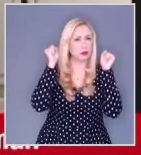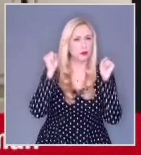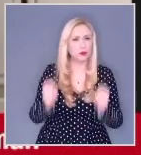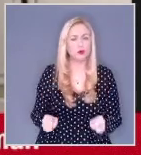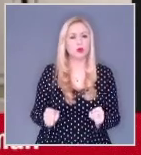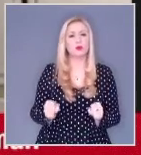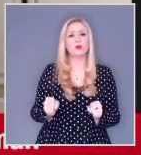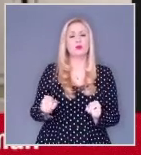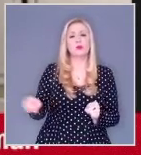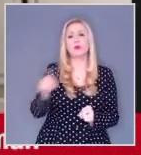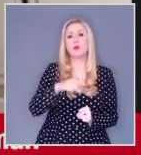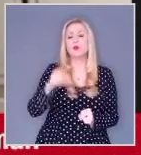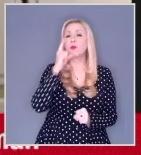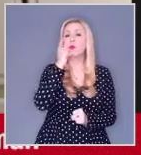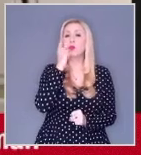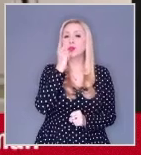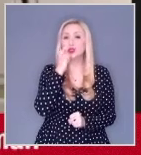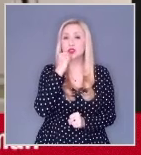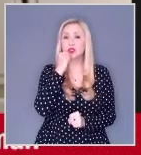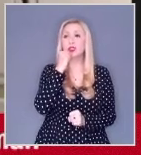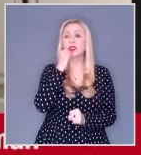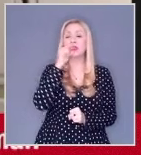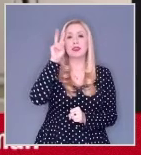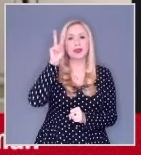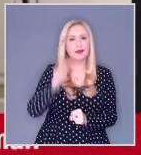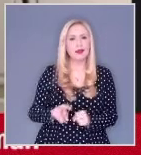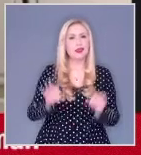trabajen en condiciones dignas y que